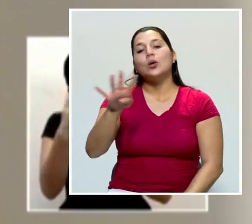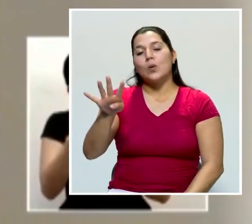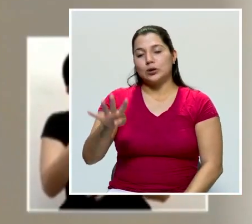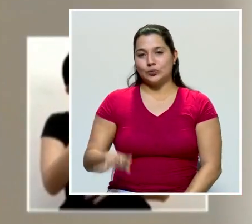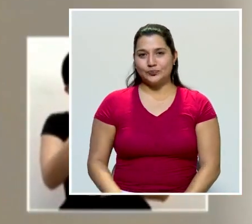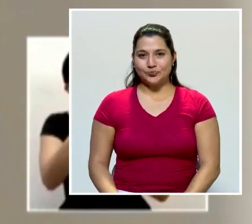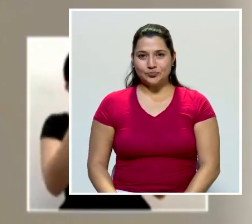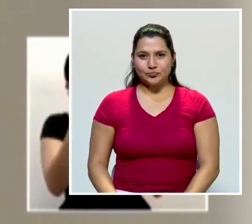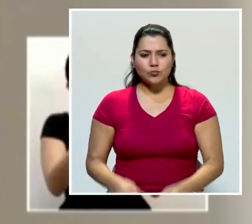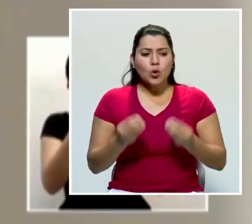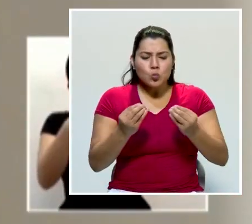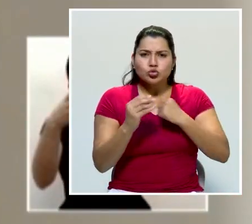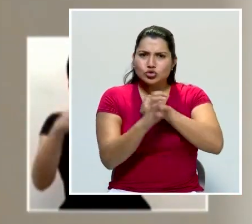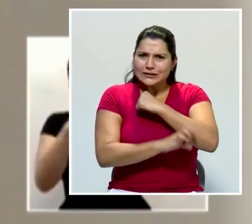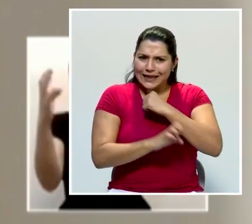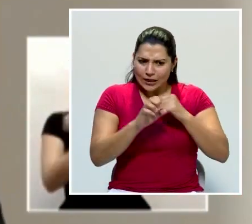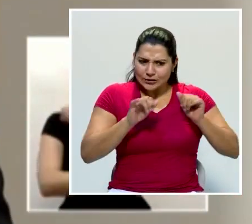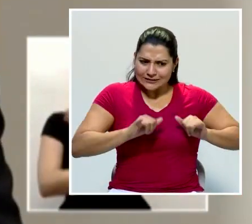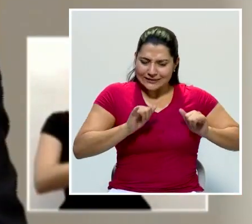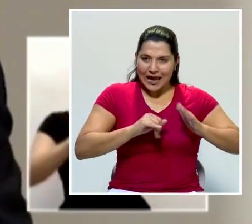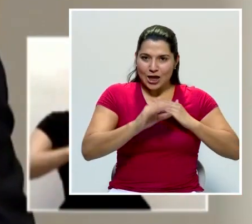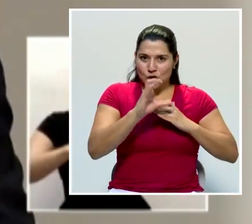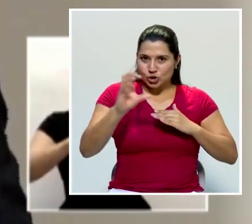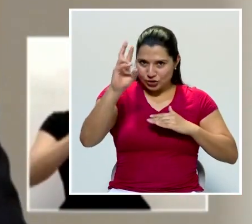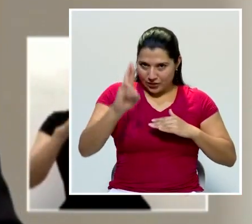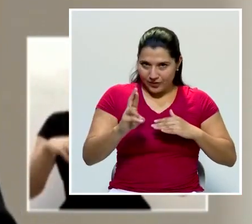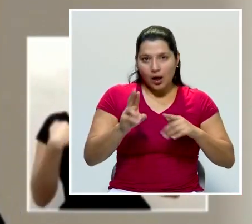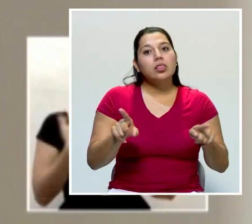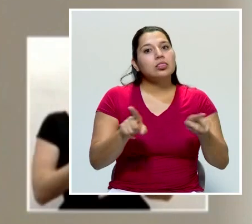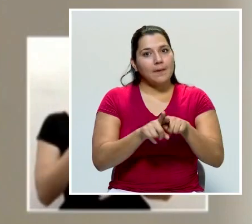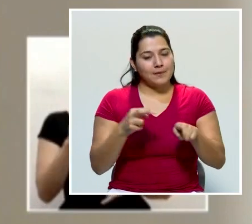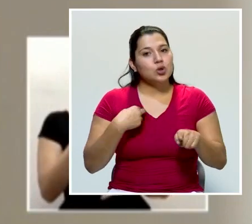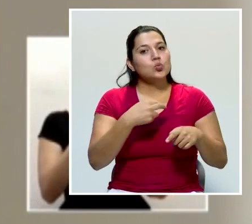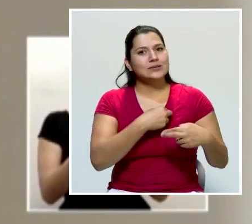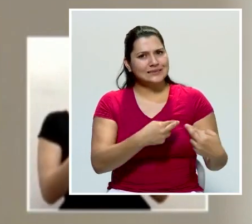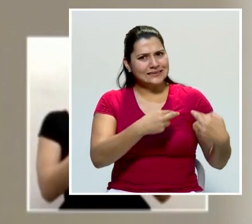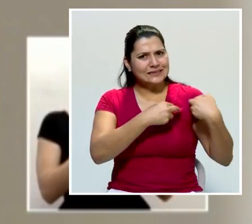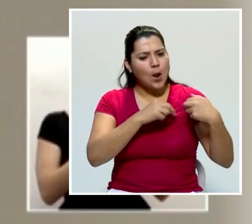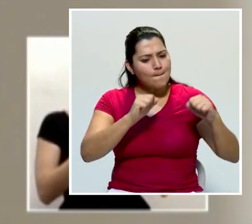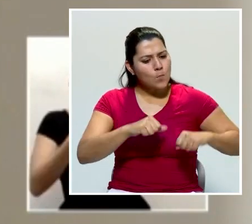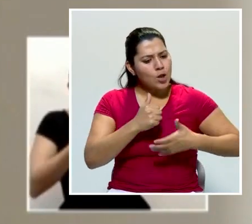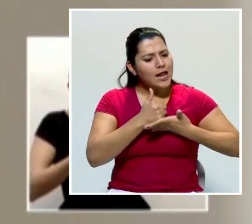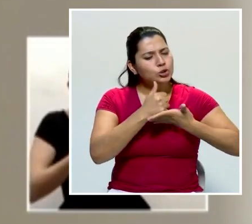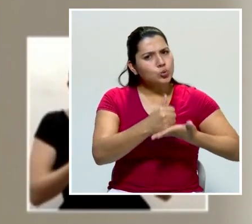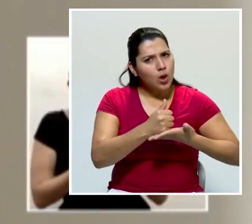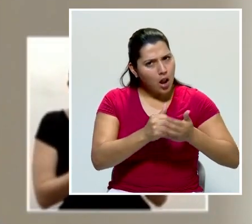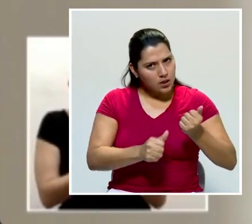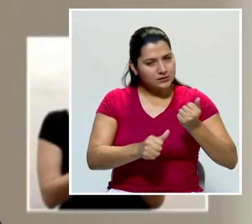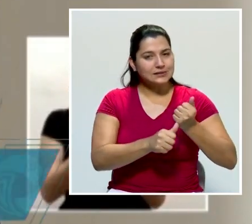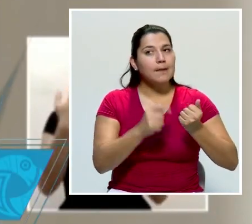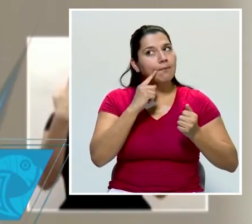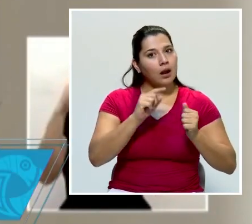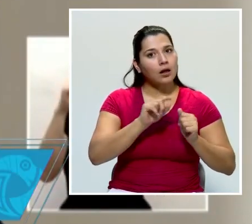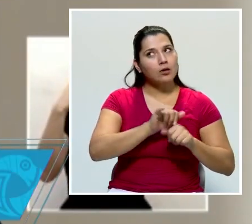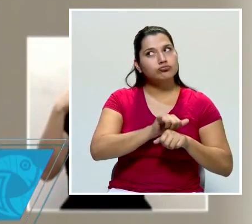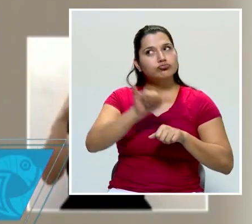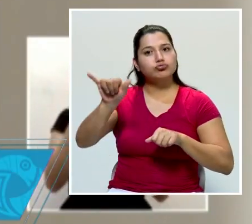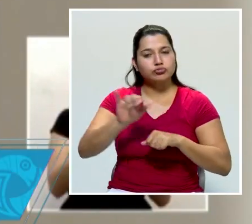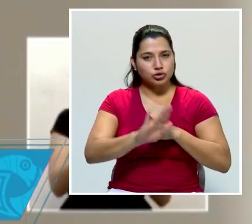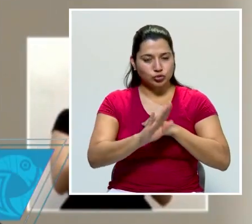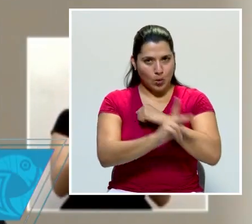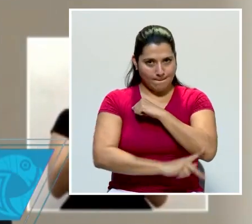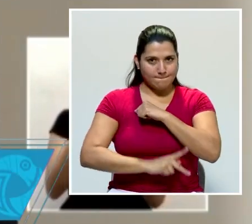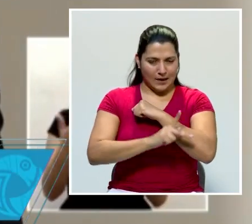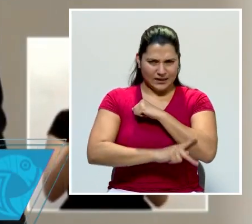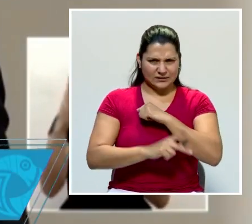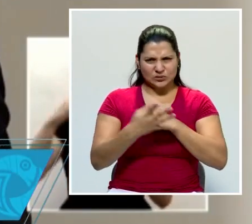grupo importante de extranjeros en Costa Rica, que también es nuestra obligación darles colaboración y asistencia, y hemos logrado también asistir a